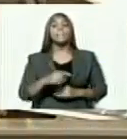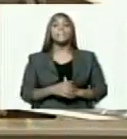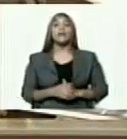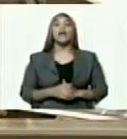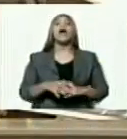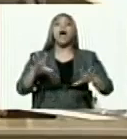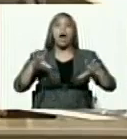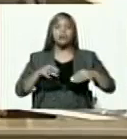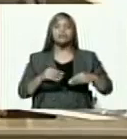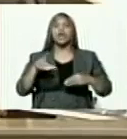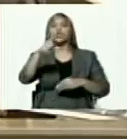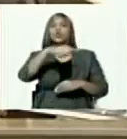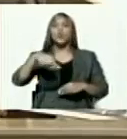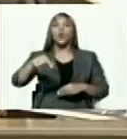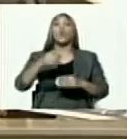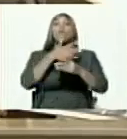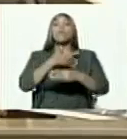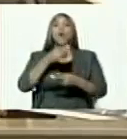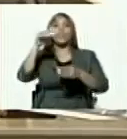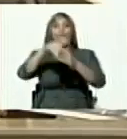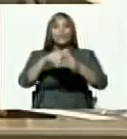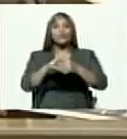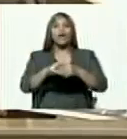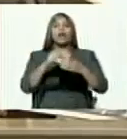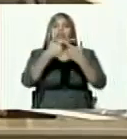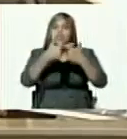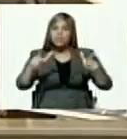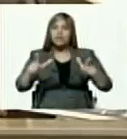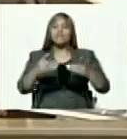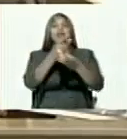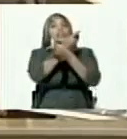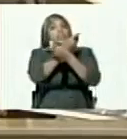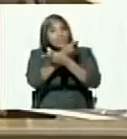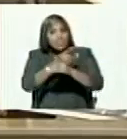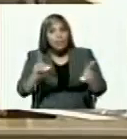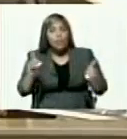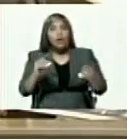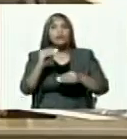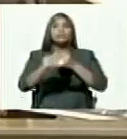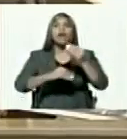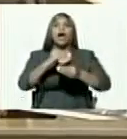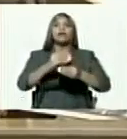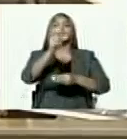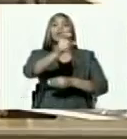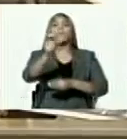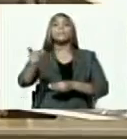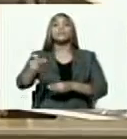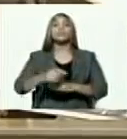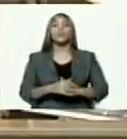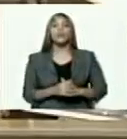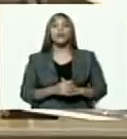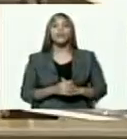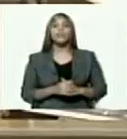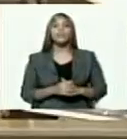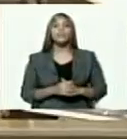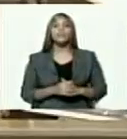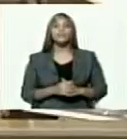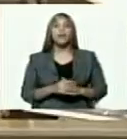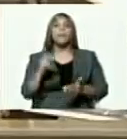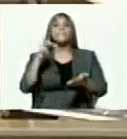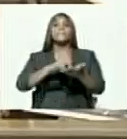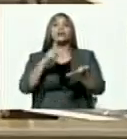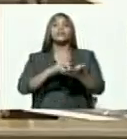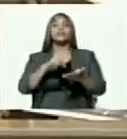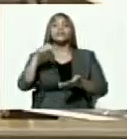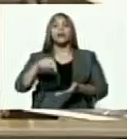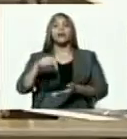democracia participativa y protagónica que rige el accionar de todos los ciudadanos que hacen vida acá en la